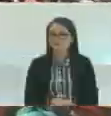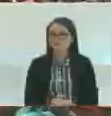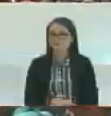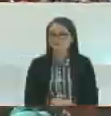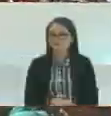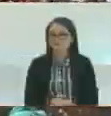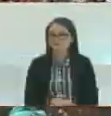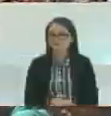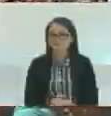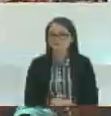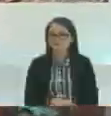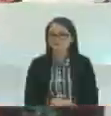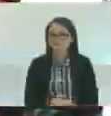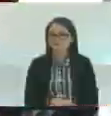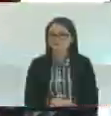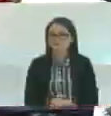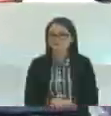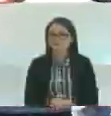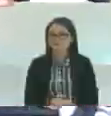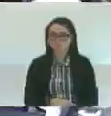Quiero decirle.